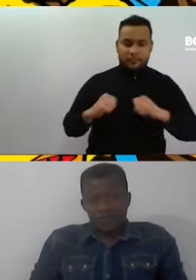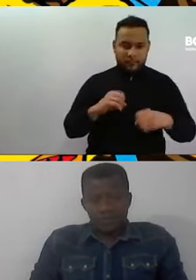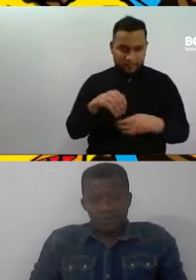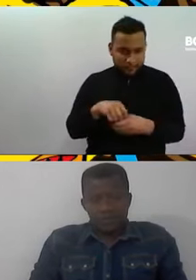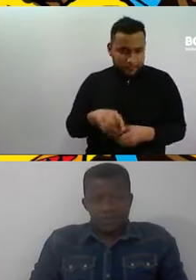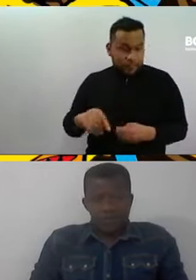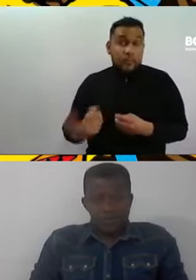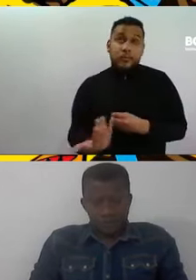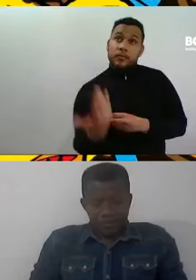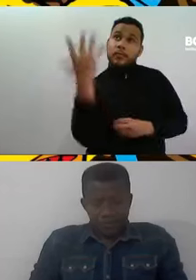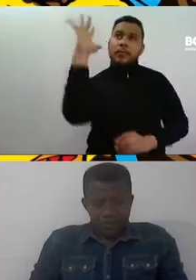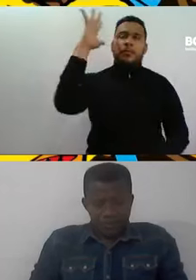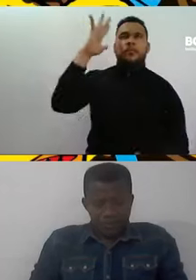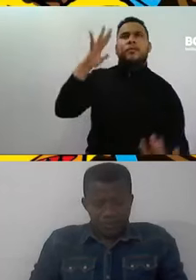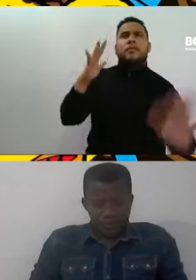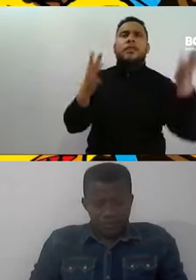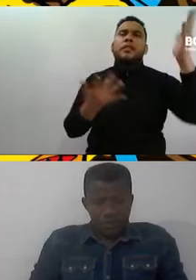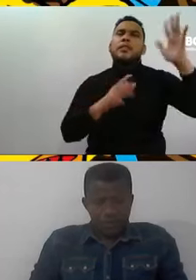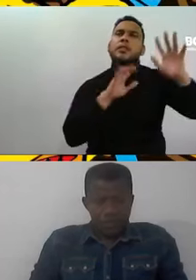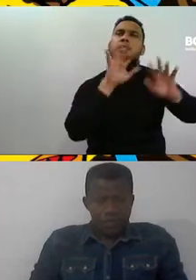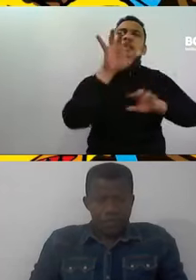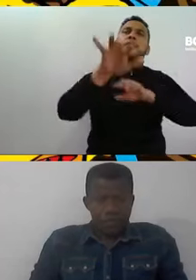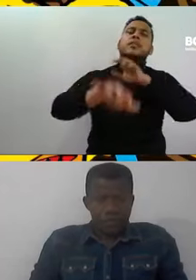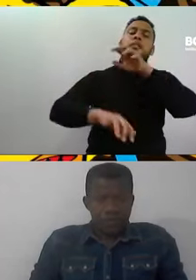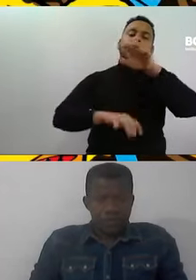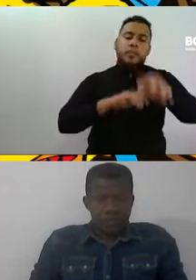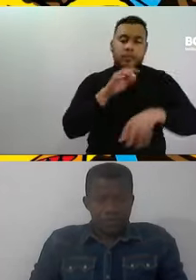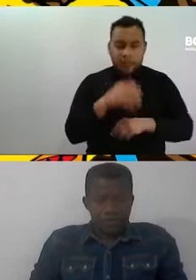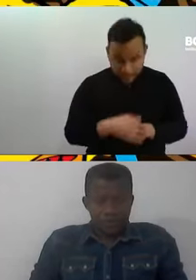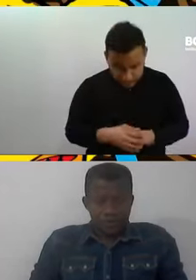de gritos roncos. Francisco